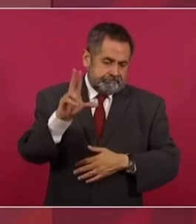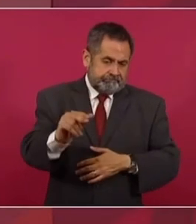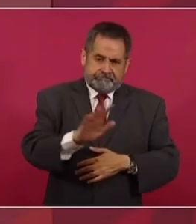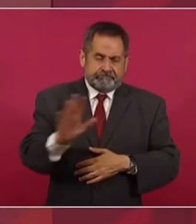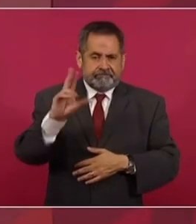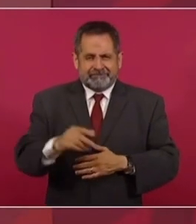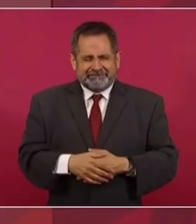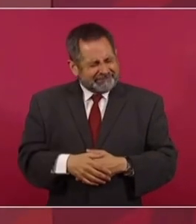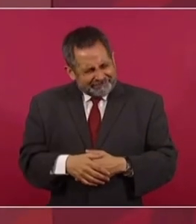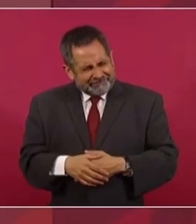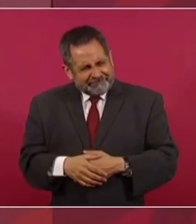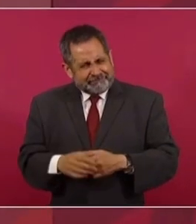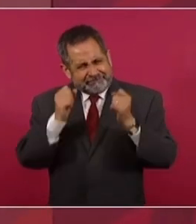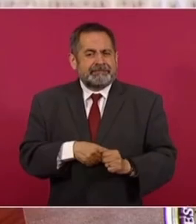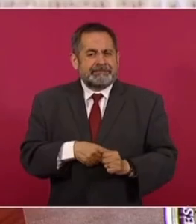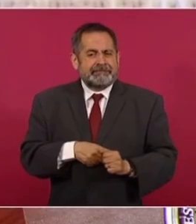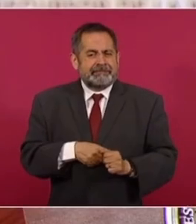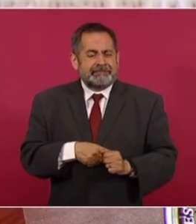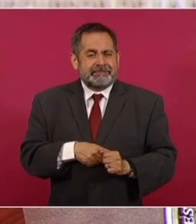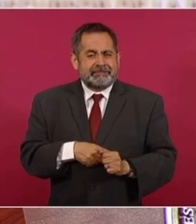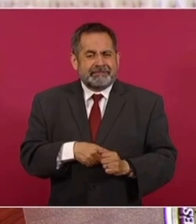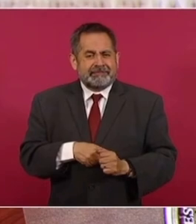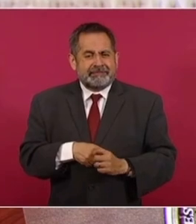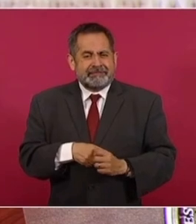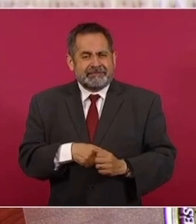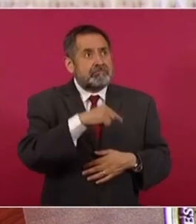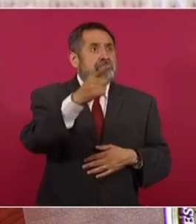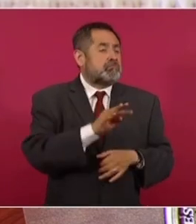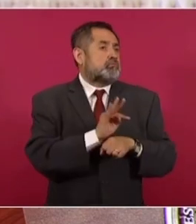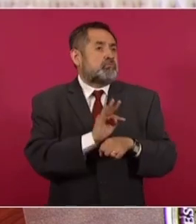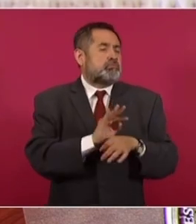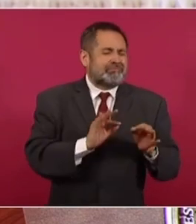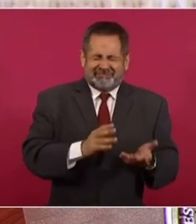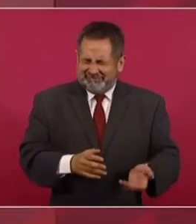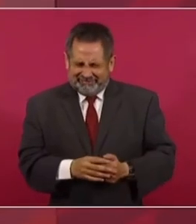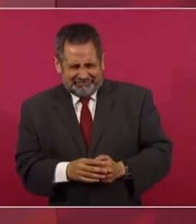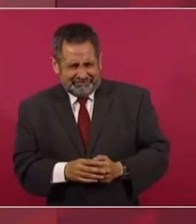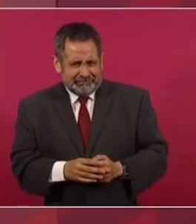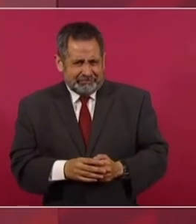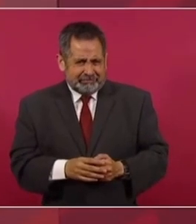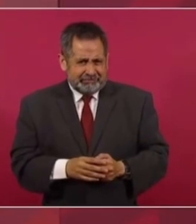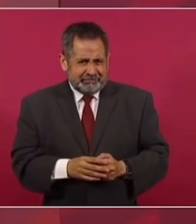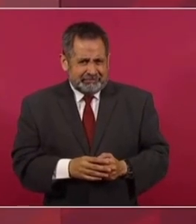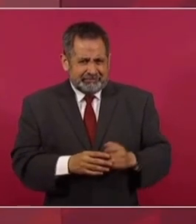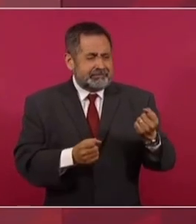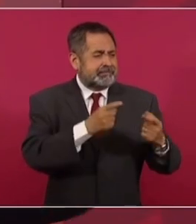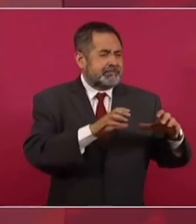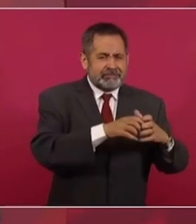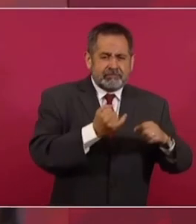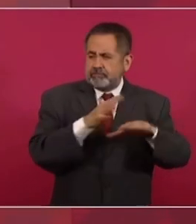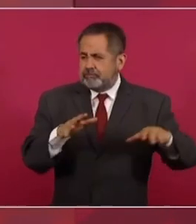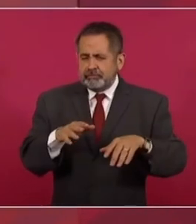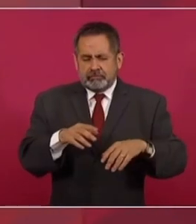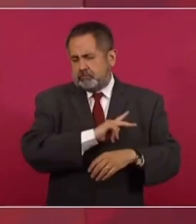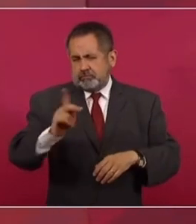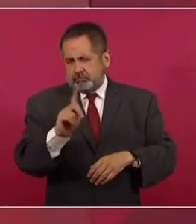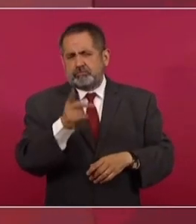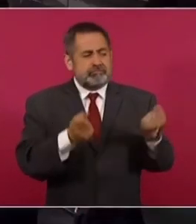cabo. Me llama mucho la atención de que haya tanta simpatía en ciertos medios de información, no en todos,